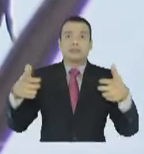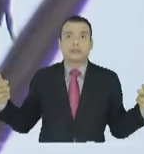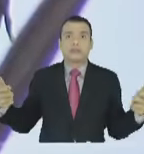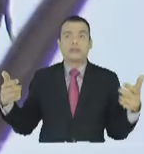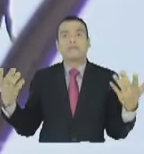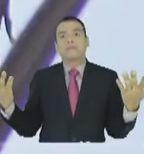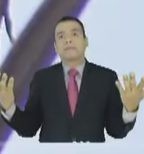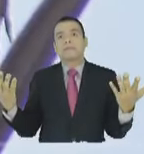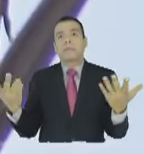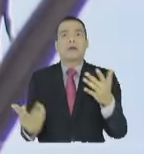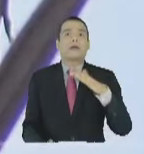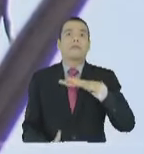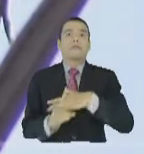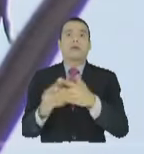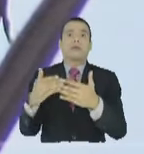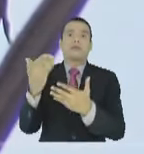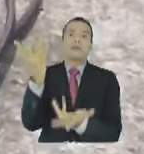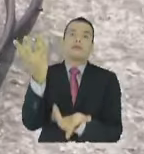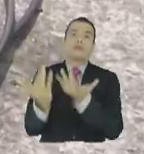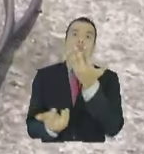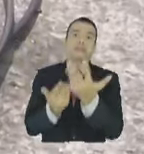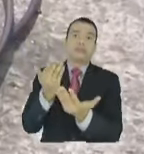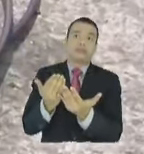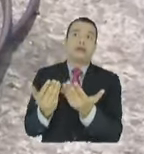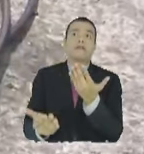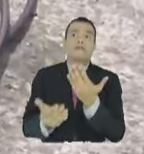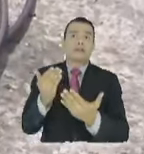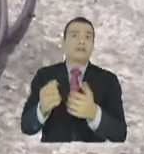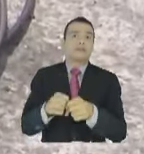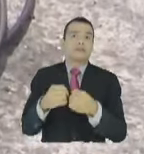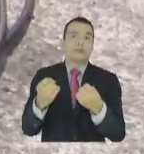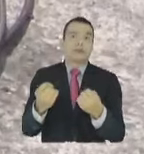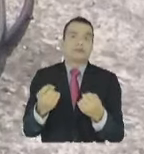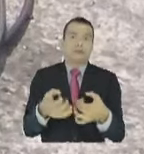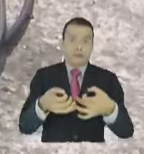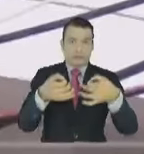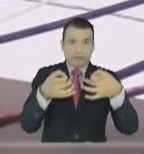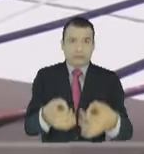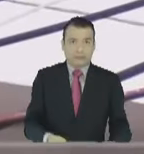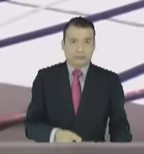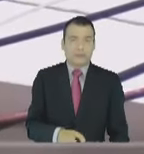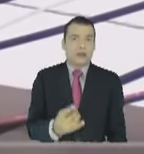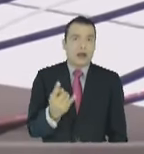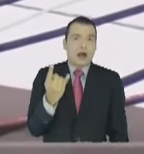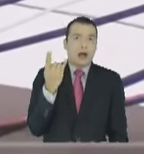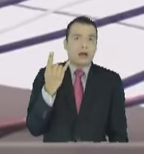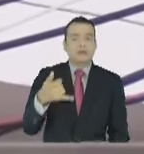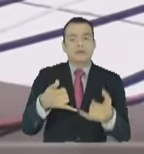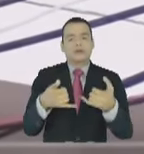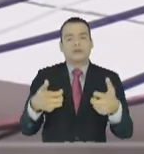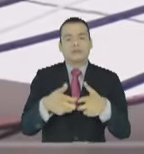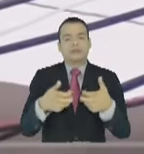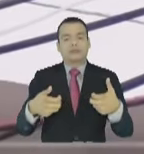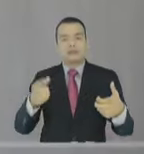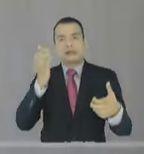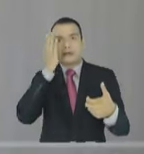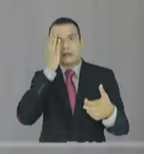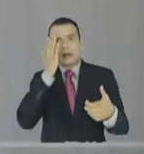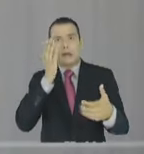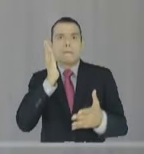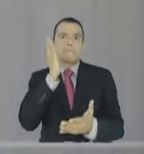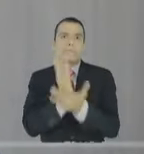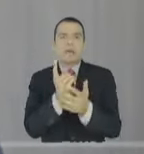incendio cada 5 días fallece una persona debido a un accidente eléctrico que pudo ser